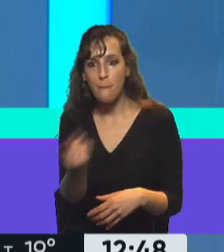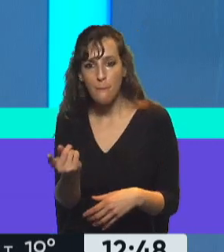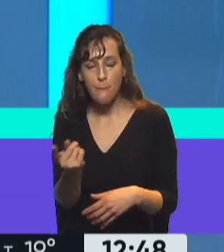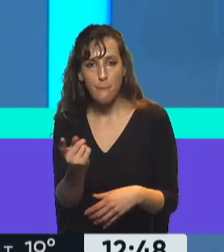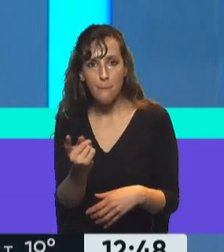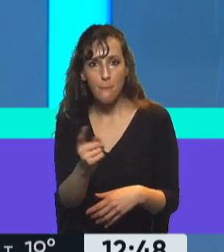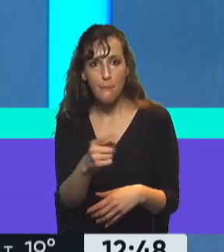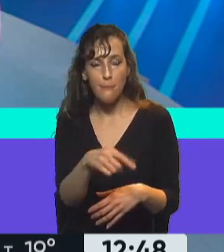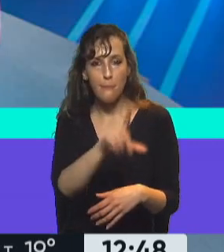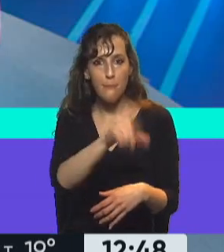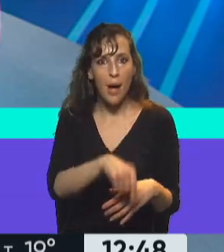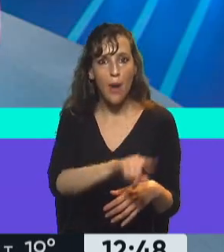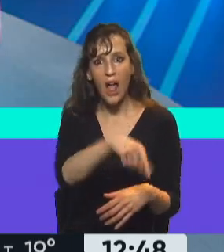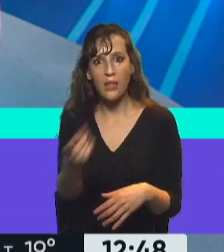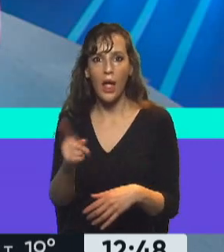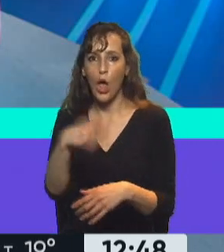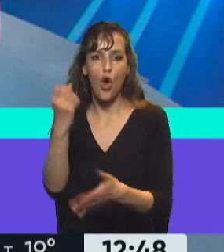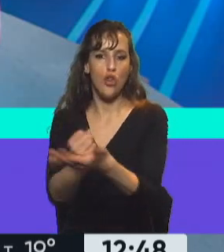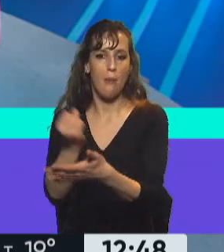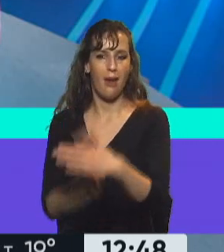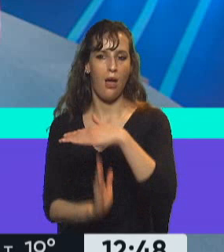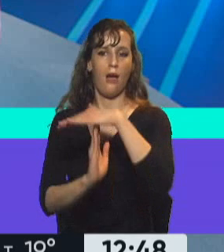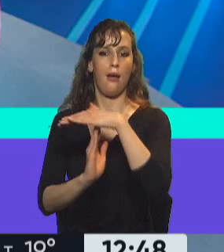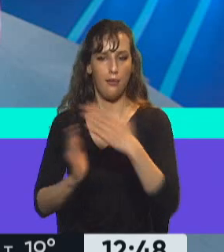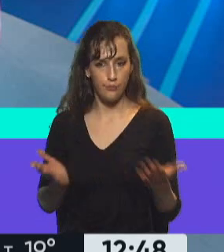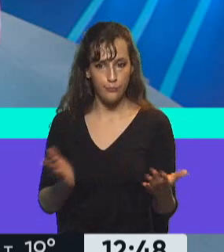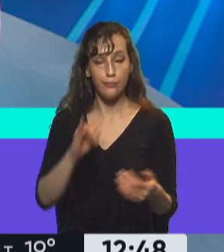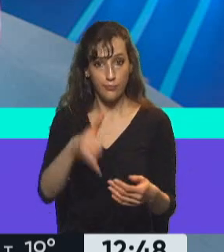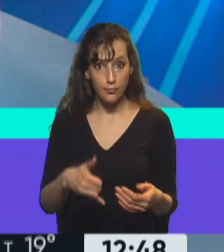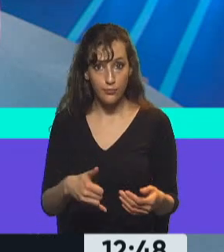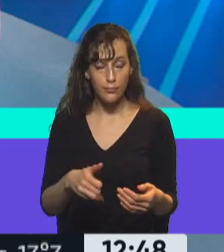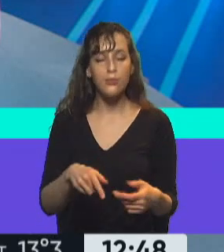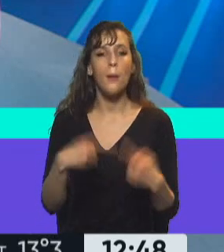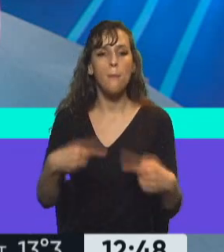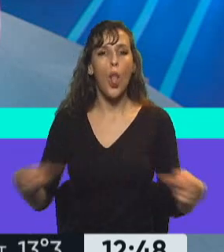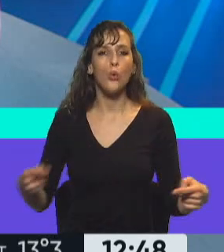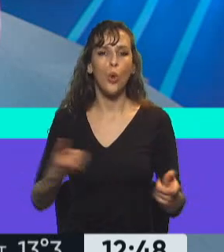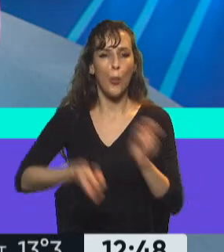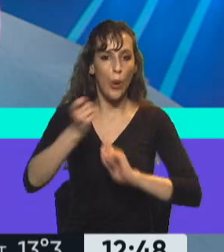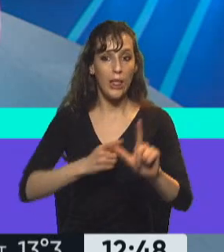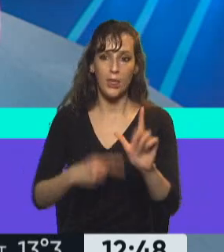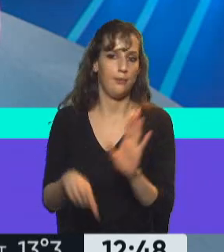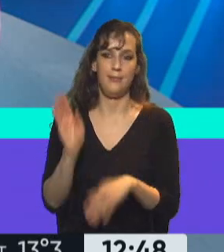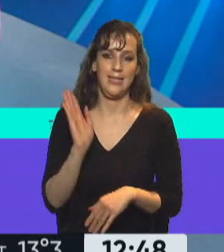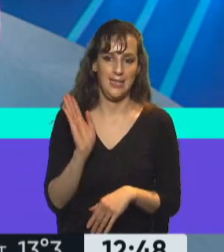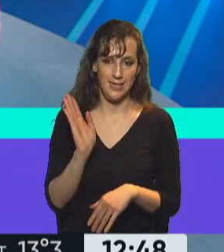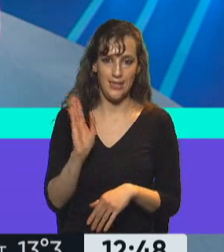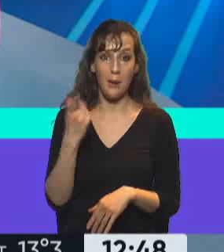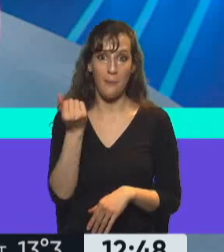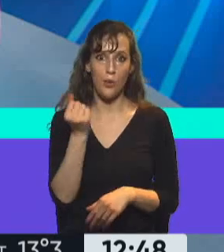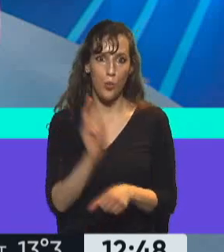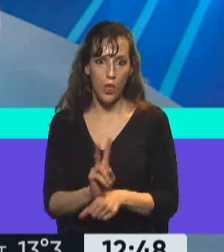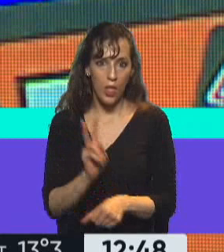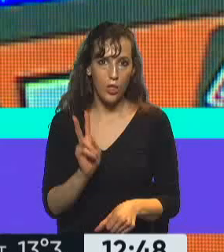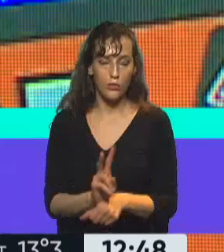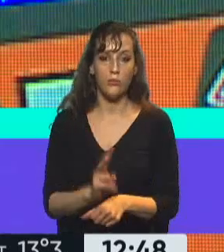clásica y es el producto de mayor venta dentro de precios cuidados es